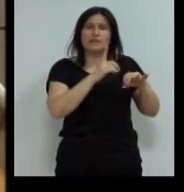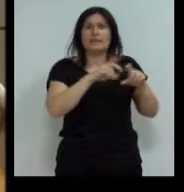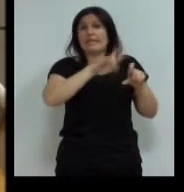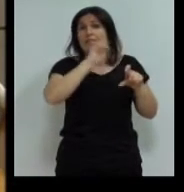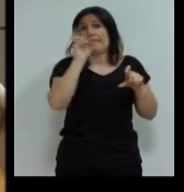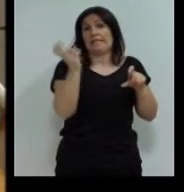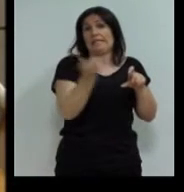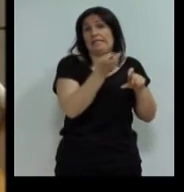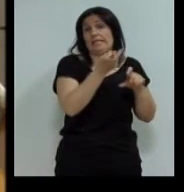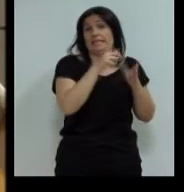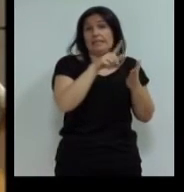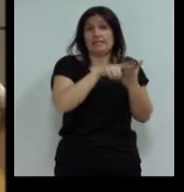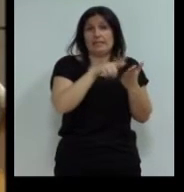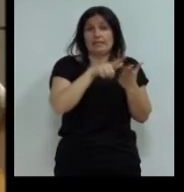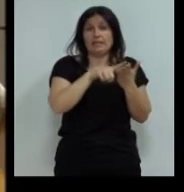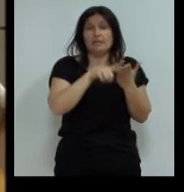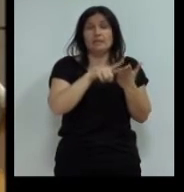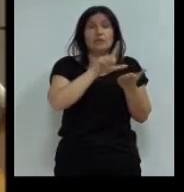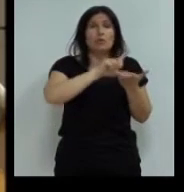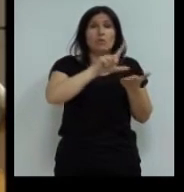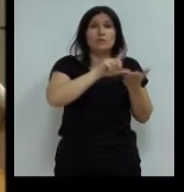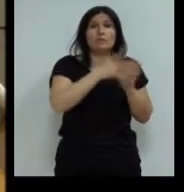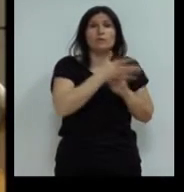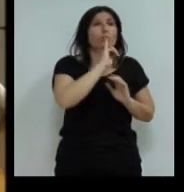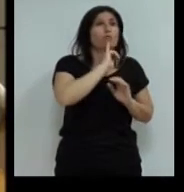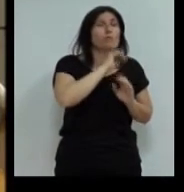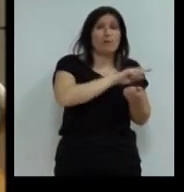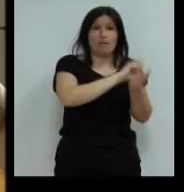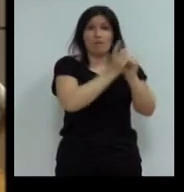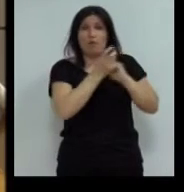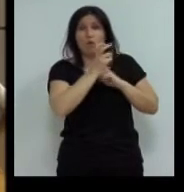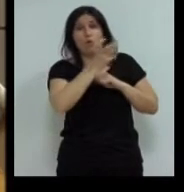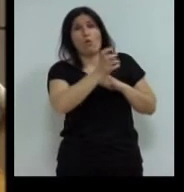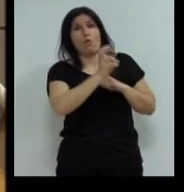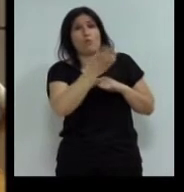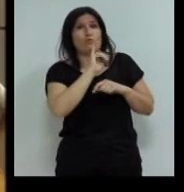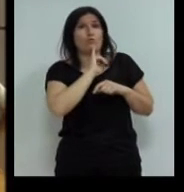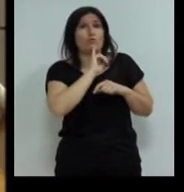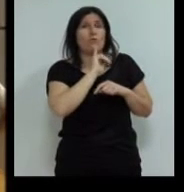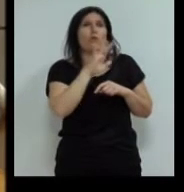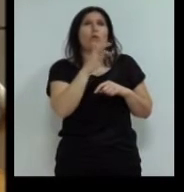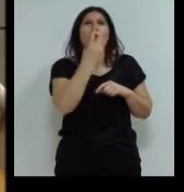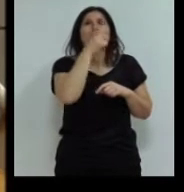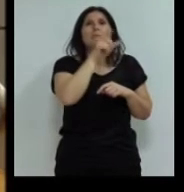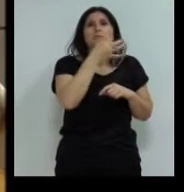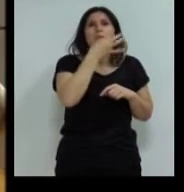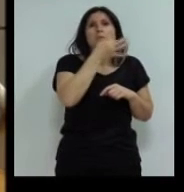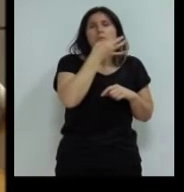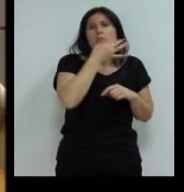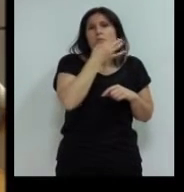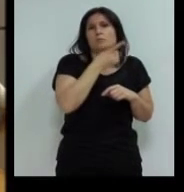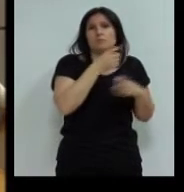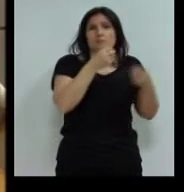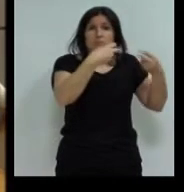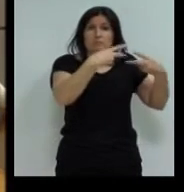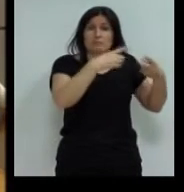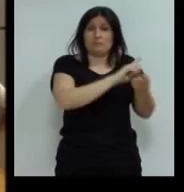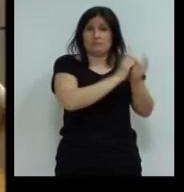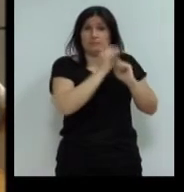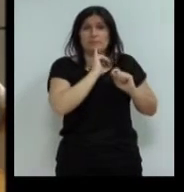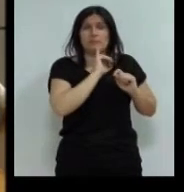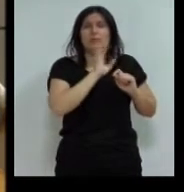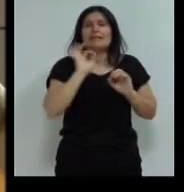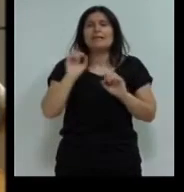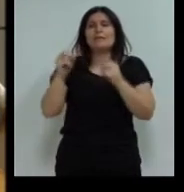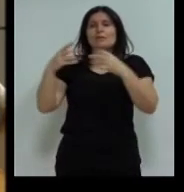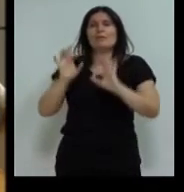interlingüístico de un idioma a otro, o el subtitulado que puede ser de un discurso de alguien que está diciendo, y el subtitulado para sordo,